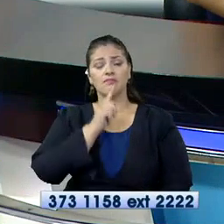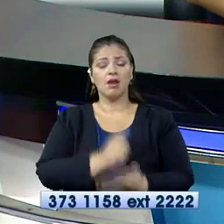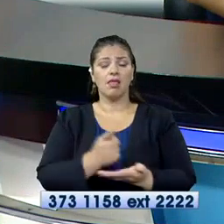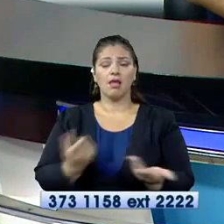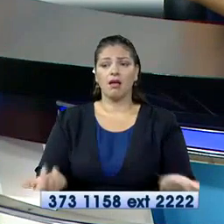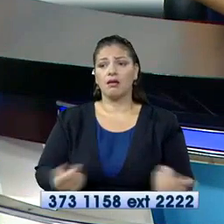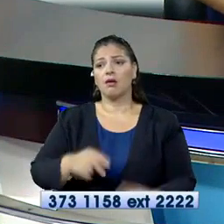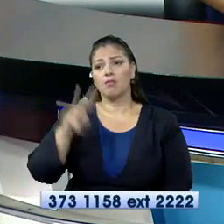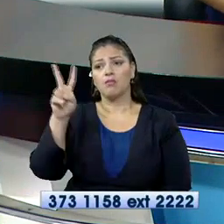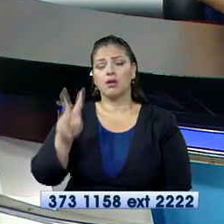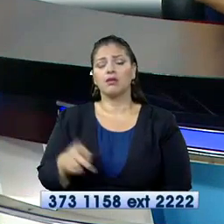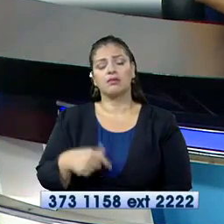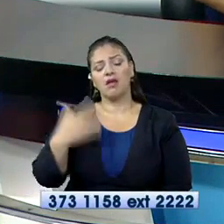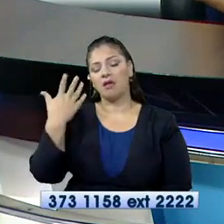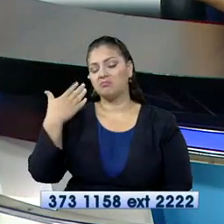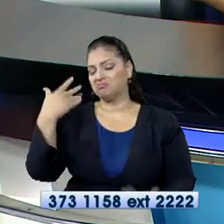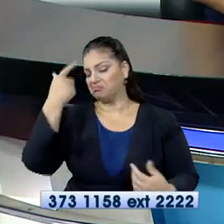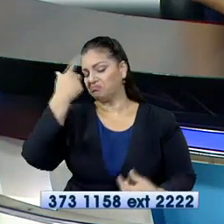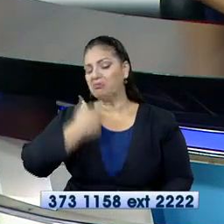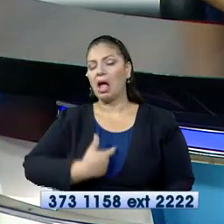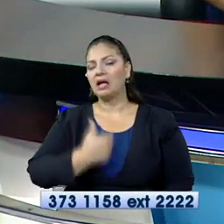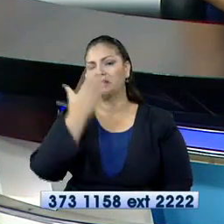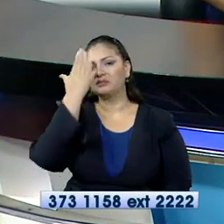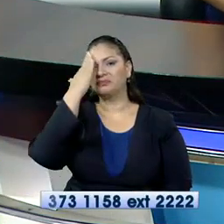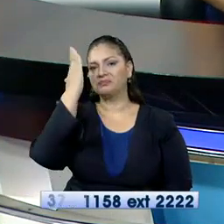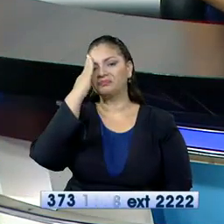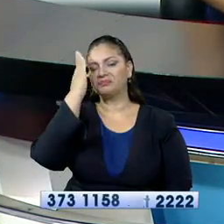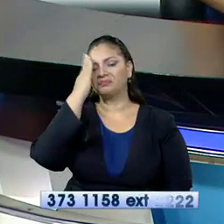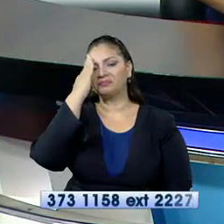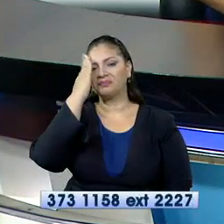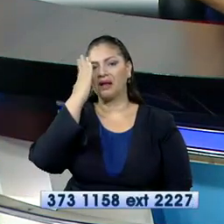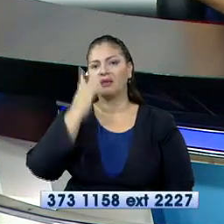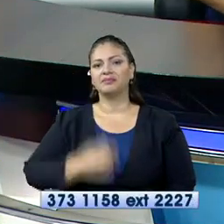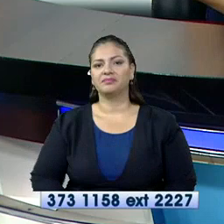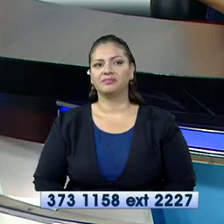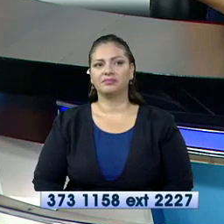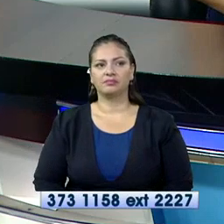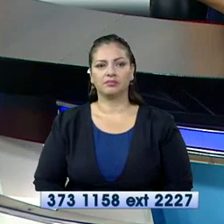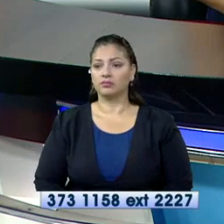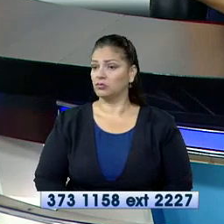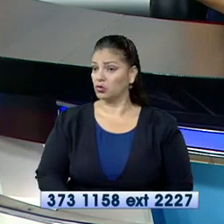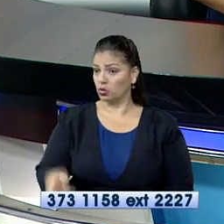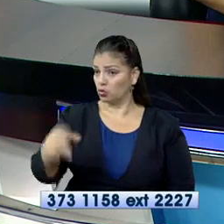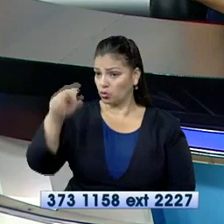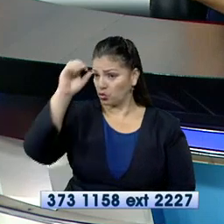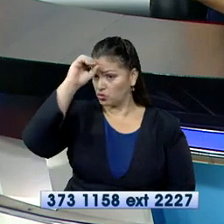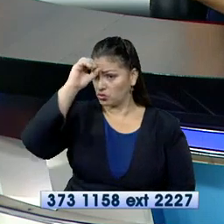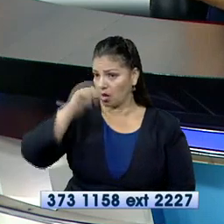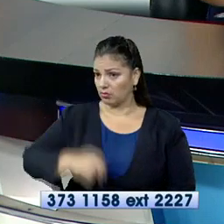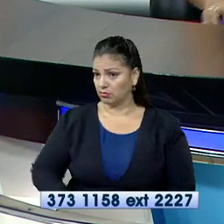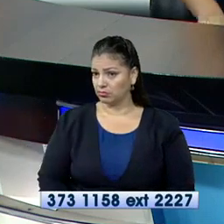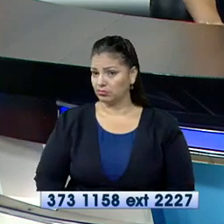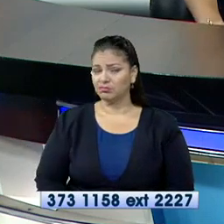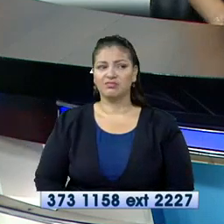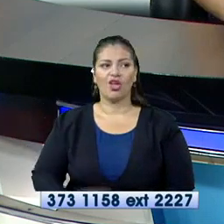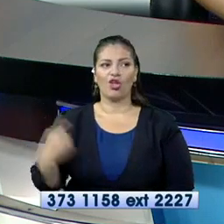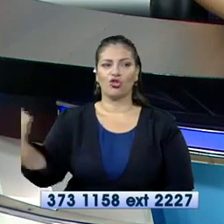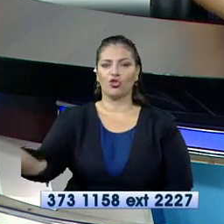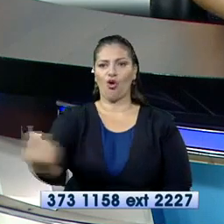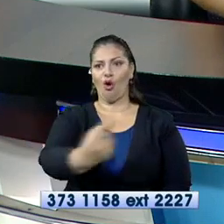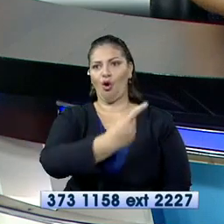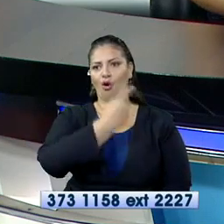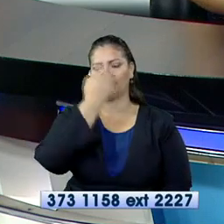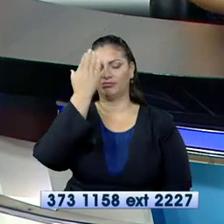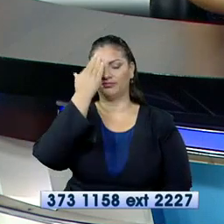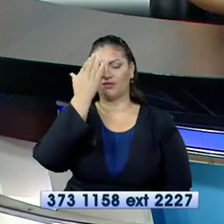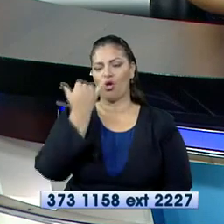sabe. Muy bien, me parece. ¿Cuál es el plan? ¿Está bien? O el suyo no se ha enterado. Todos los cuerpos de todos lo saben que es viernes. Pues de maquilón